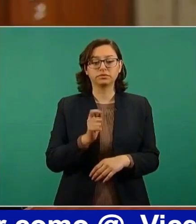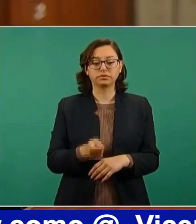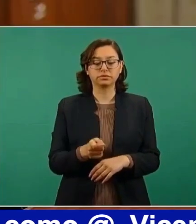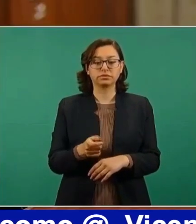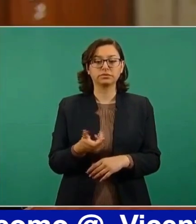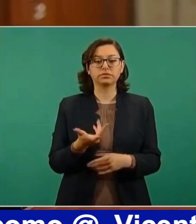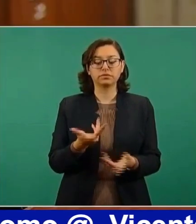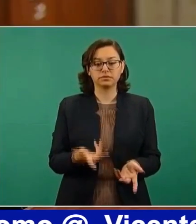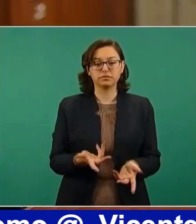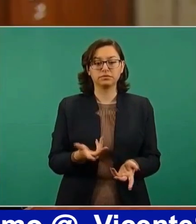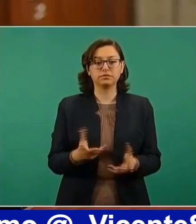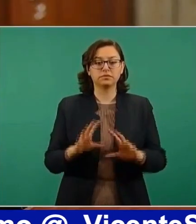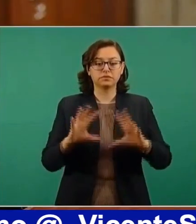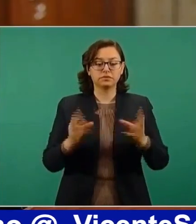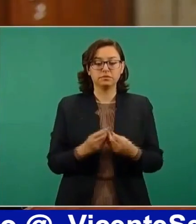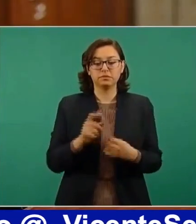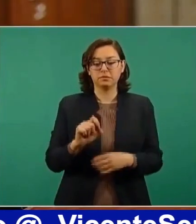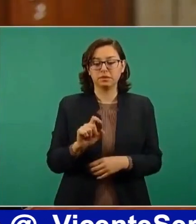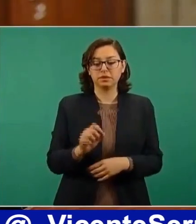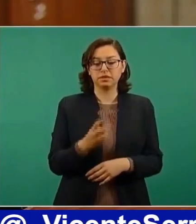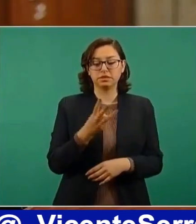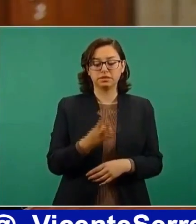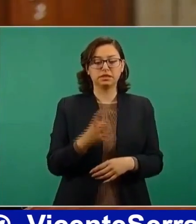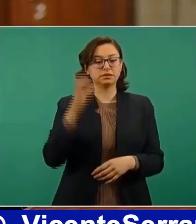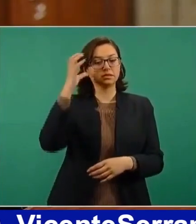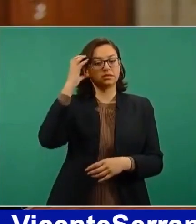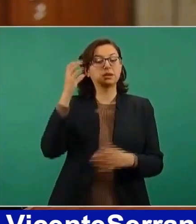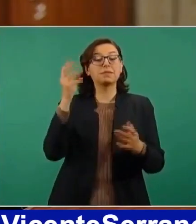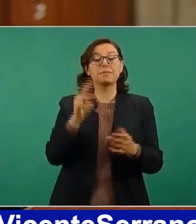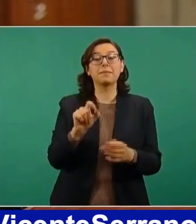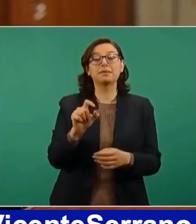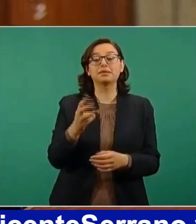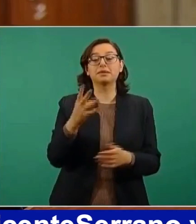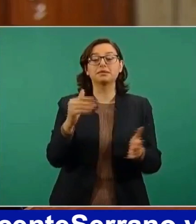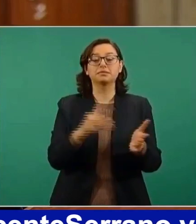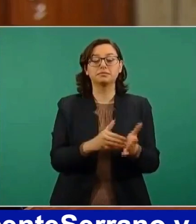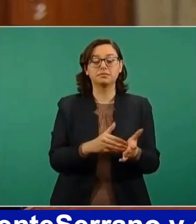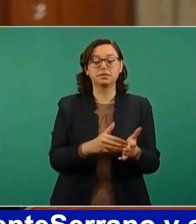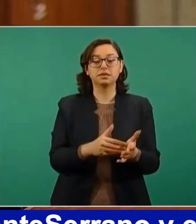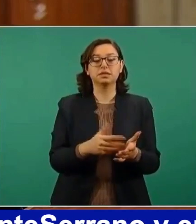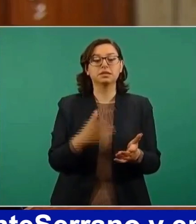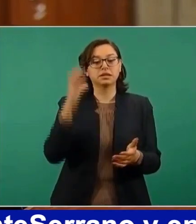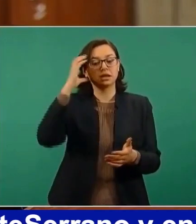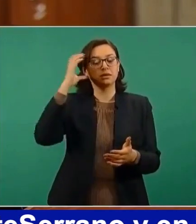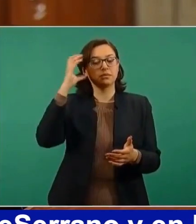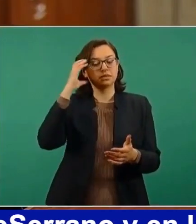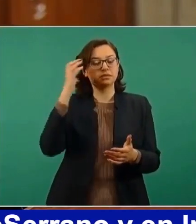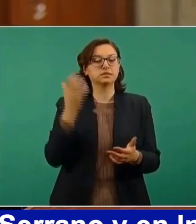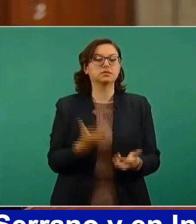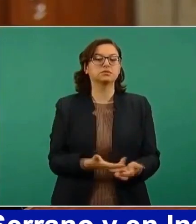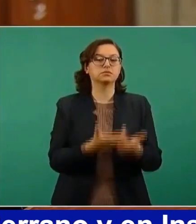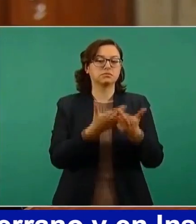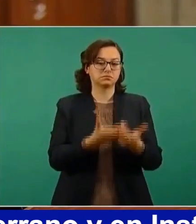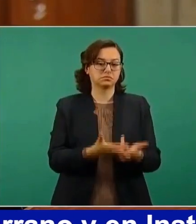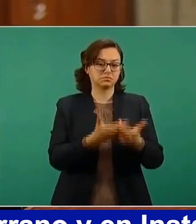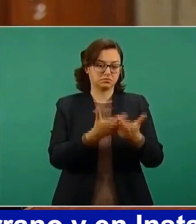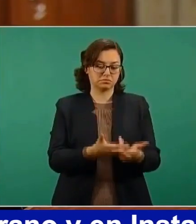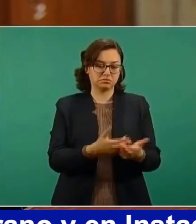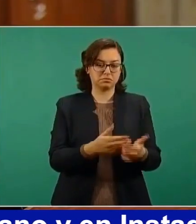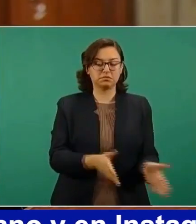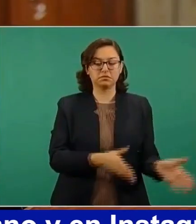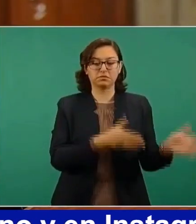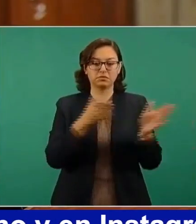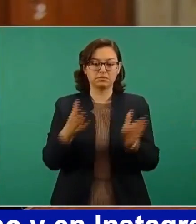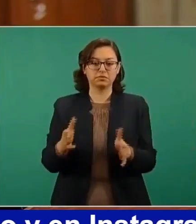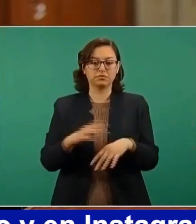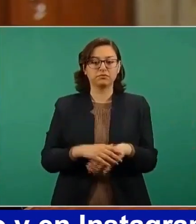tenemos 23.507 camas disponibles a nivel nacional en camas generales. La siguiente, por favor. Y en cuanto